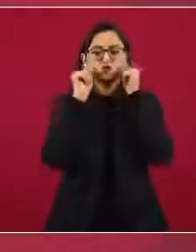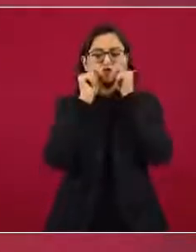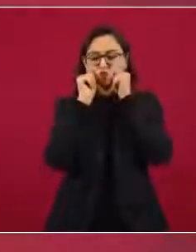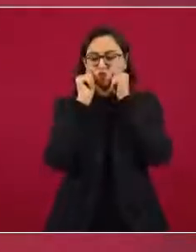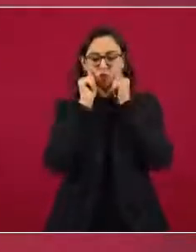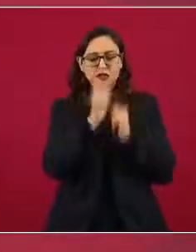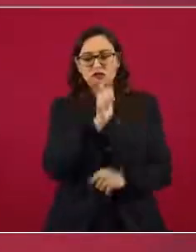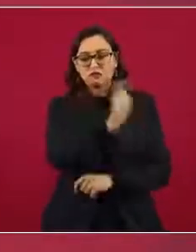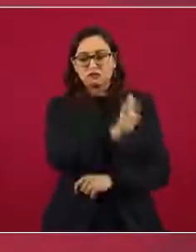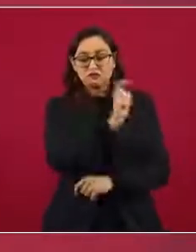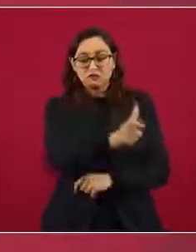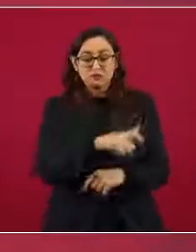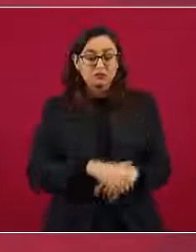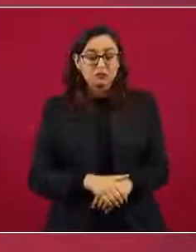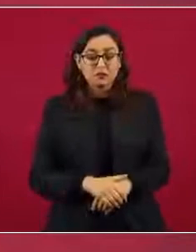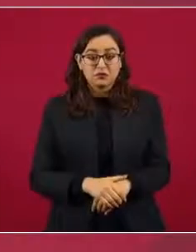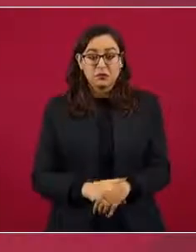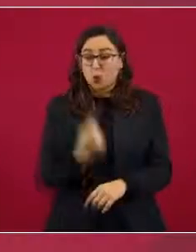de que hubiese un recluso,